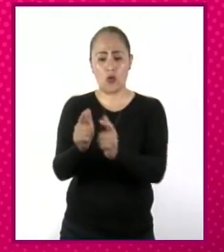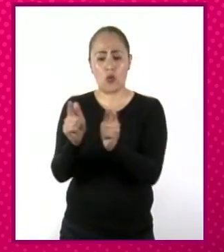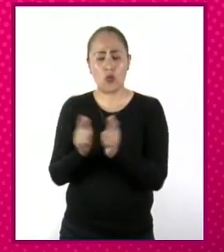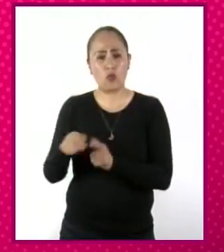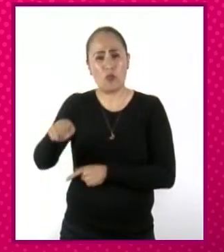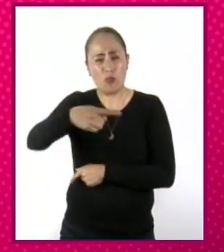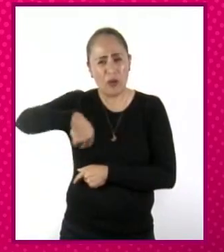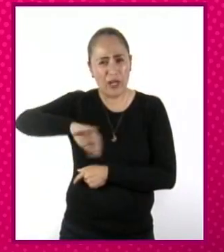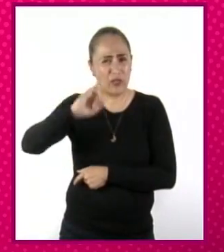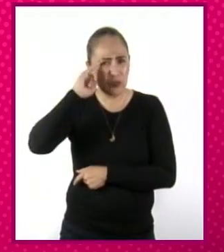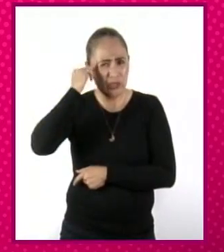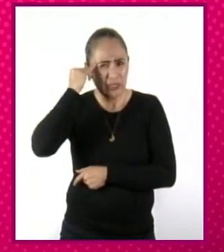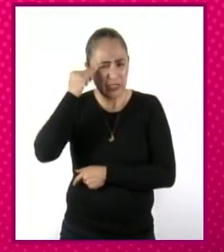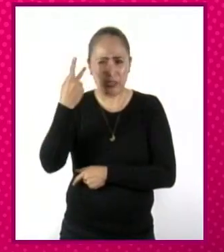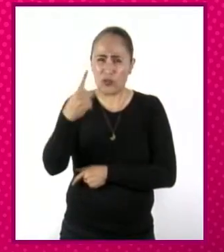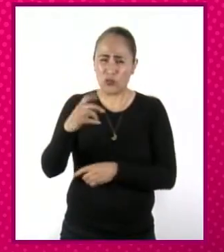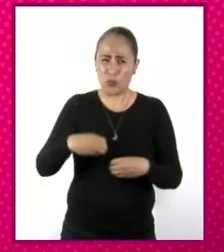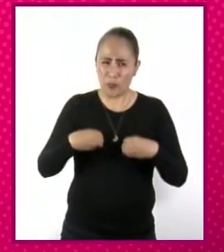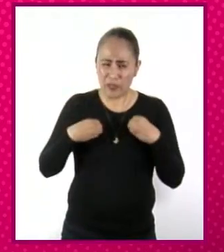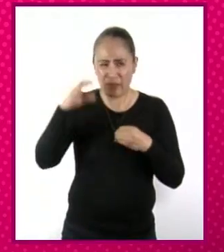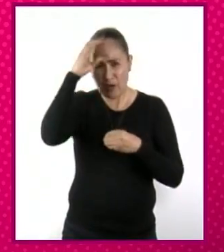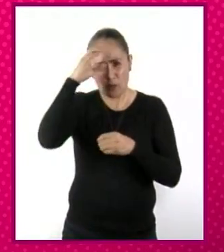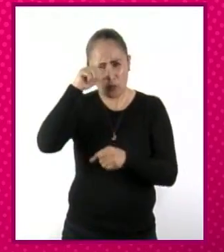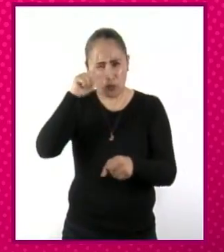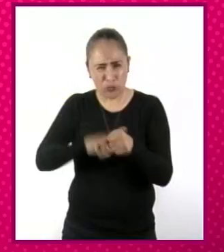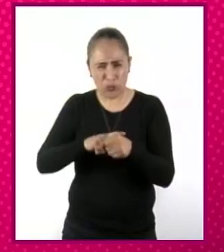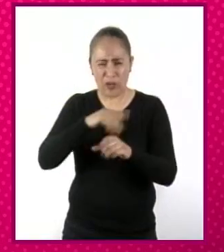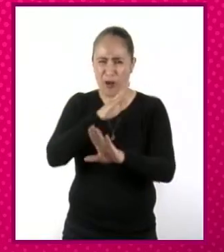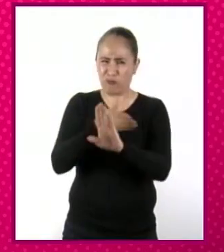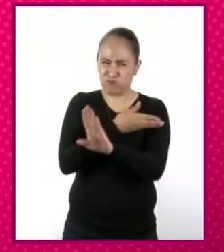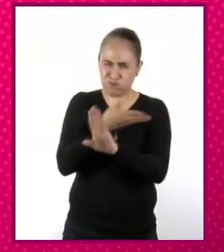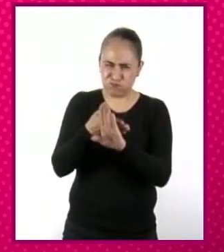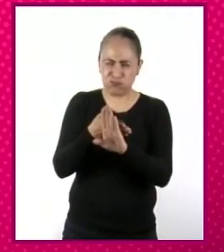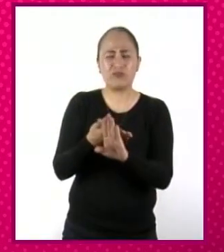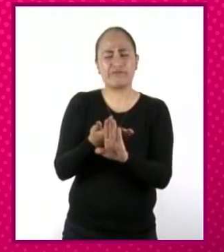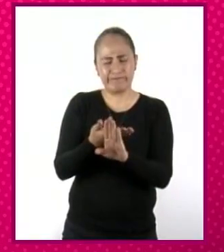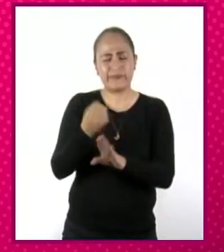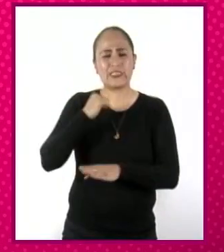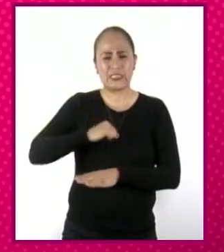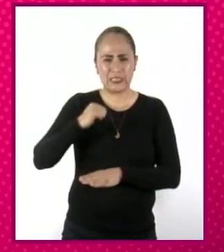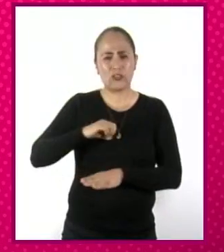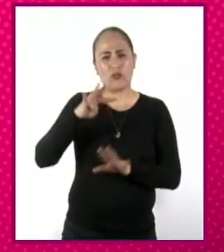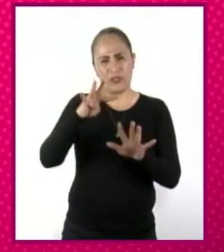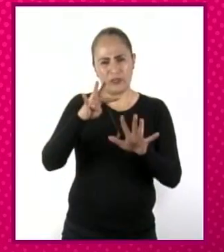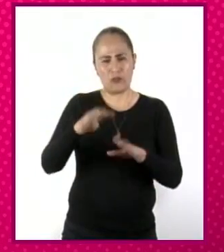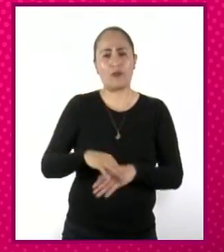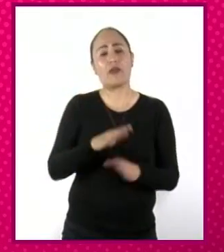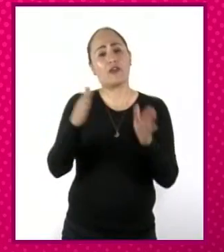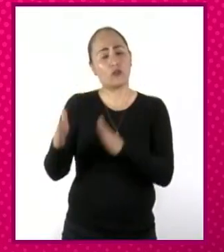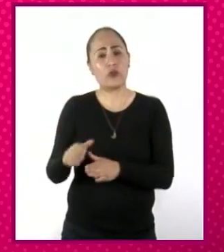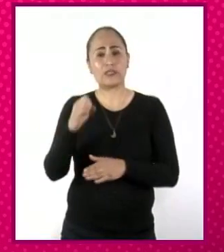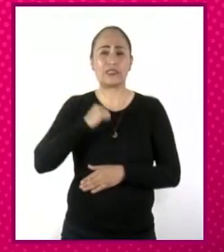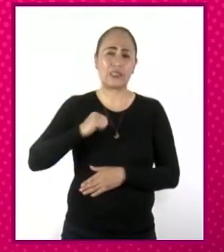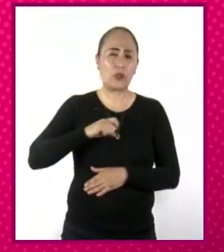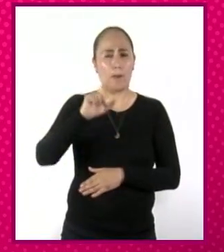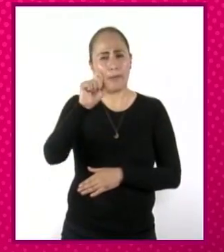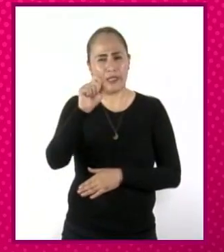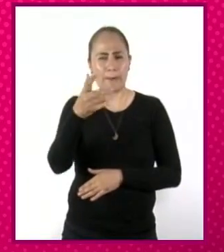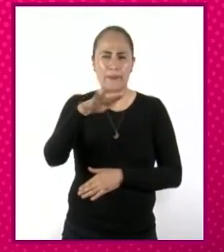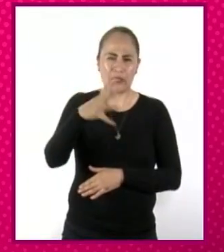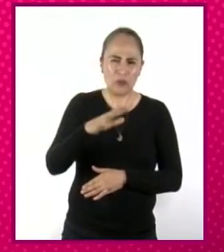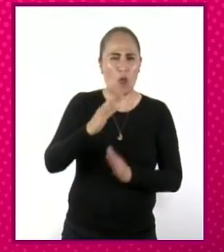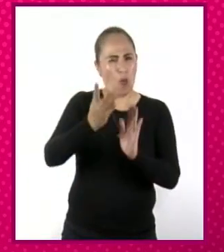sus formas de vida y cultura reciben un golpe muy fuerte a finales del siglo XIX. En el siglo XX comienzan a recuperarse, algunos